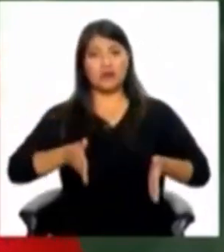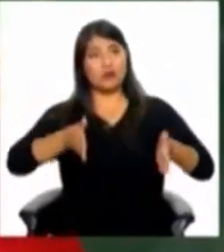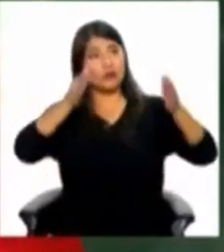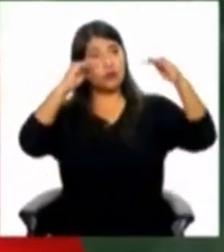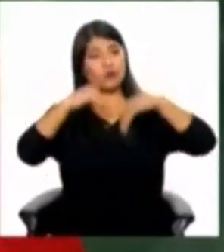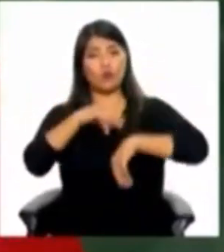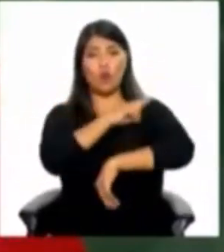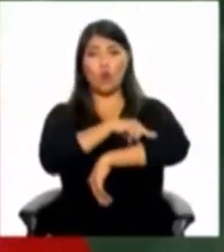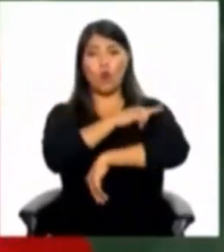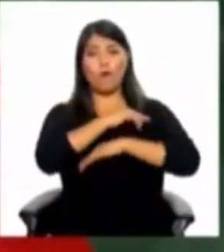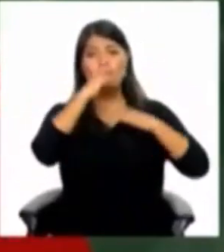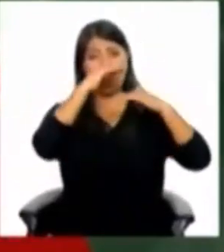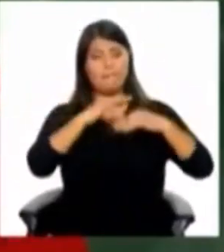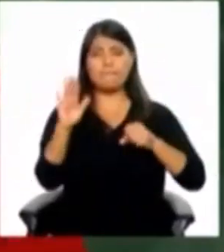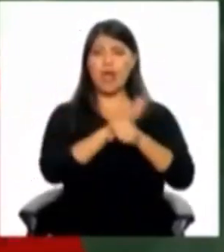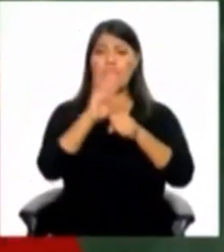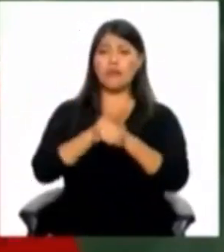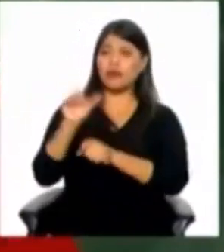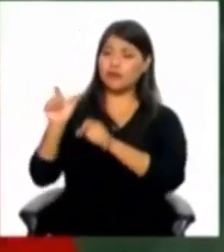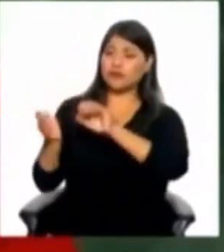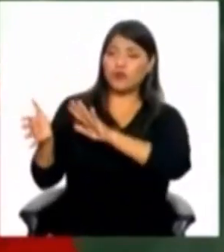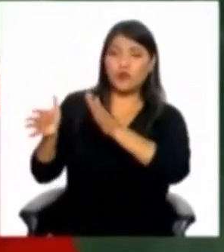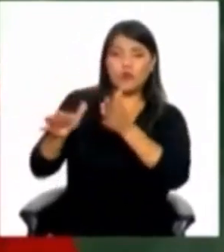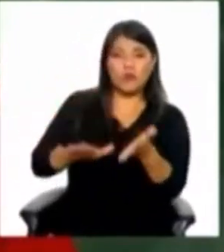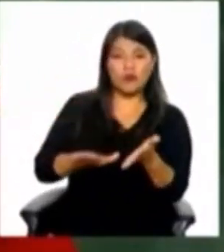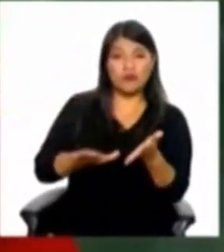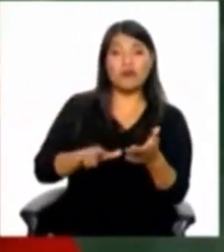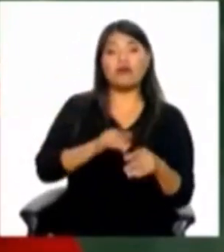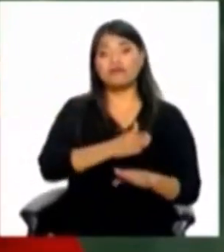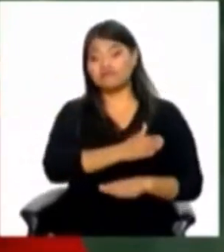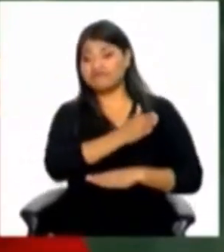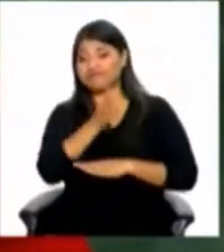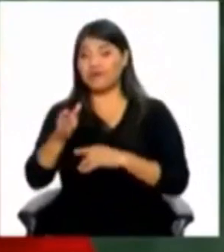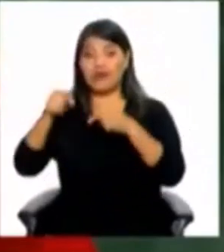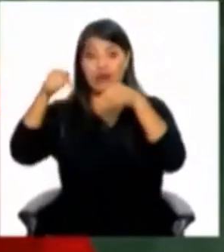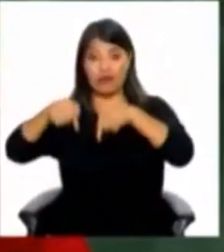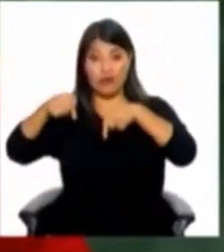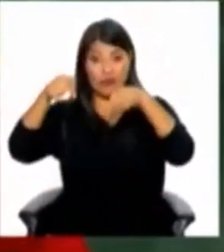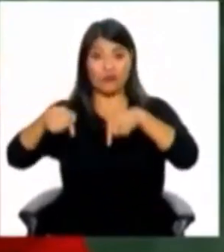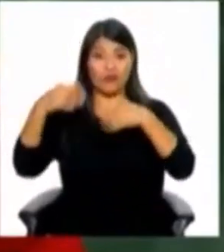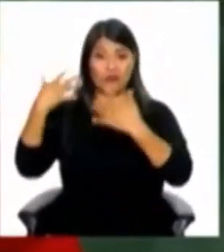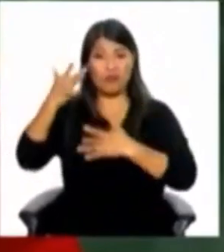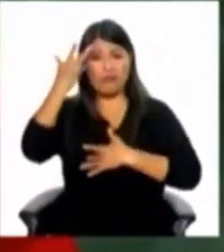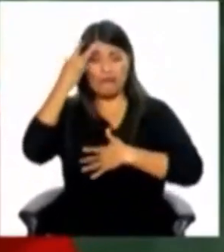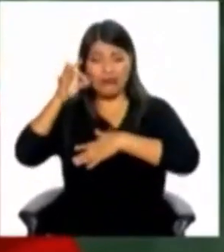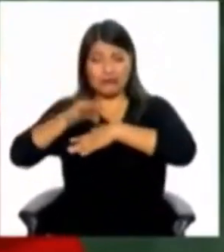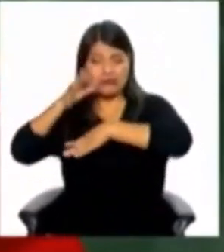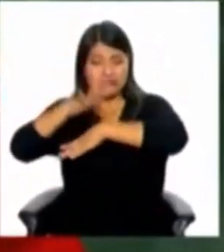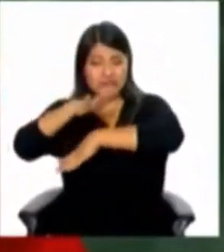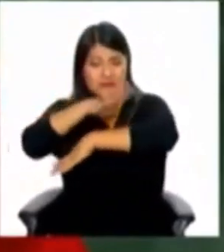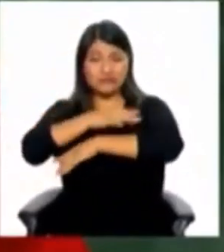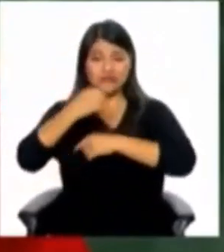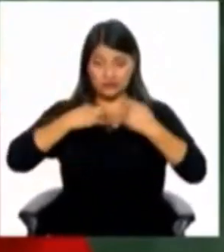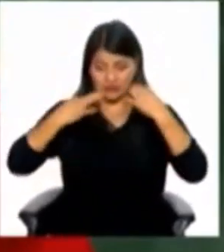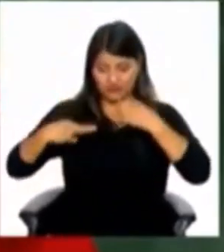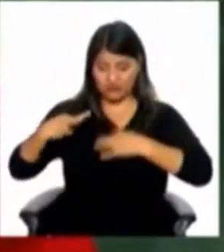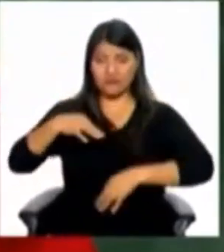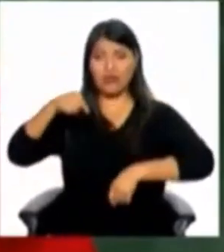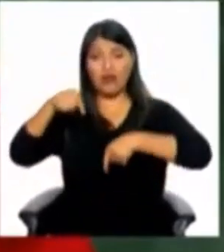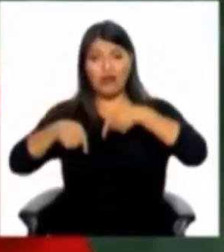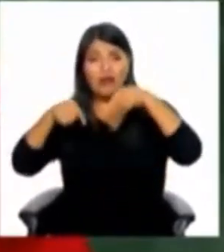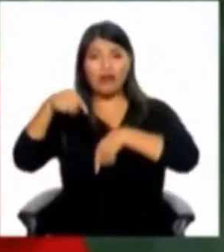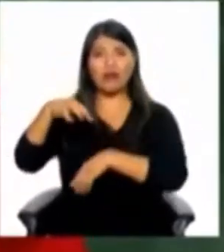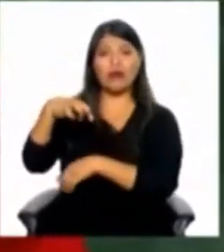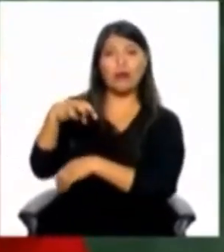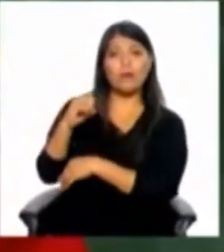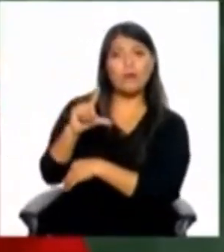Y este año nos hemos enfrentado a rebrotes de las epidemias como el dengue, sarampión y la polio, así